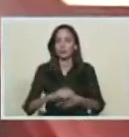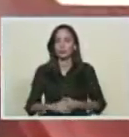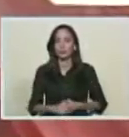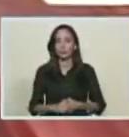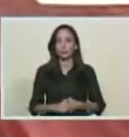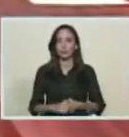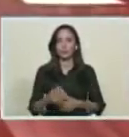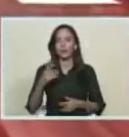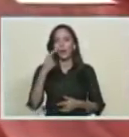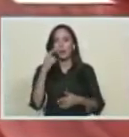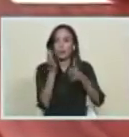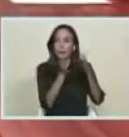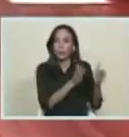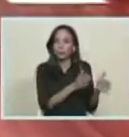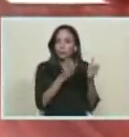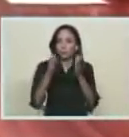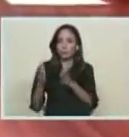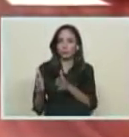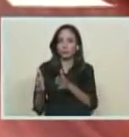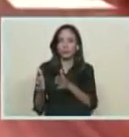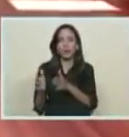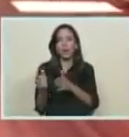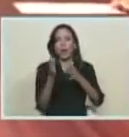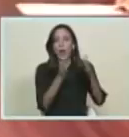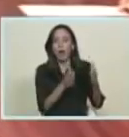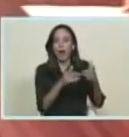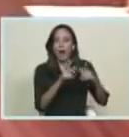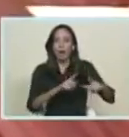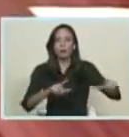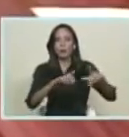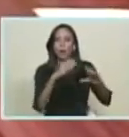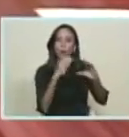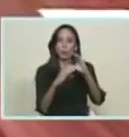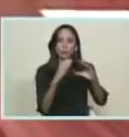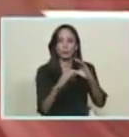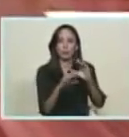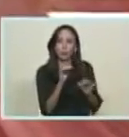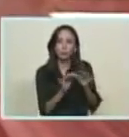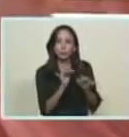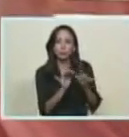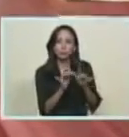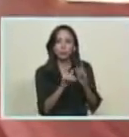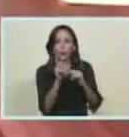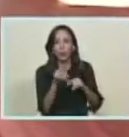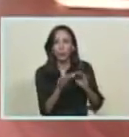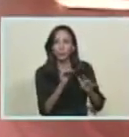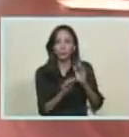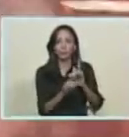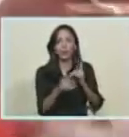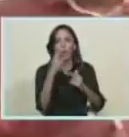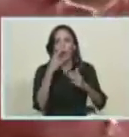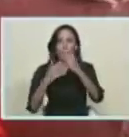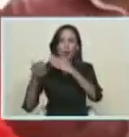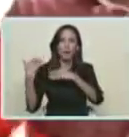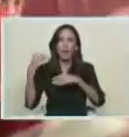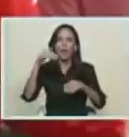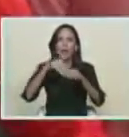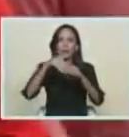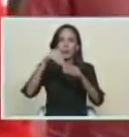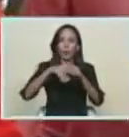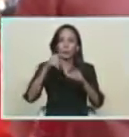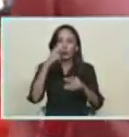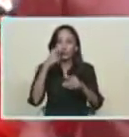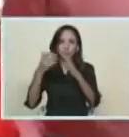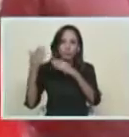De este lado, comandante, tenemos nuestra sala de comunicaciones, que en las elecciones pasadas funcionó como